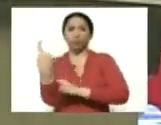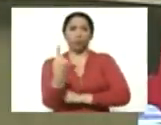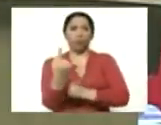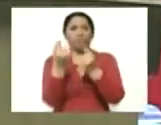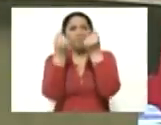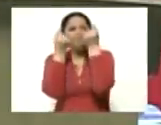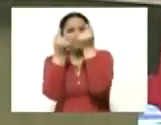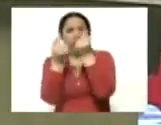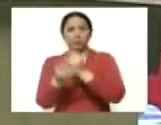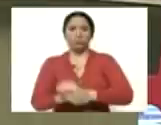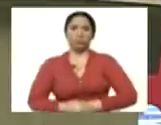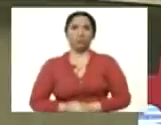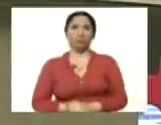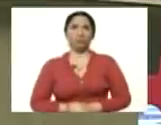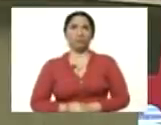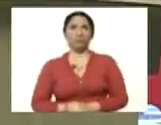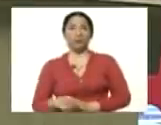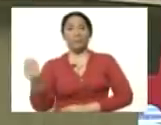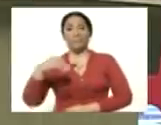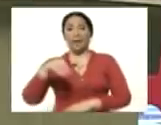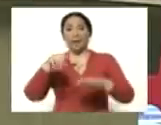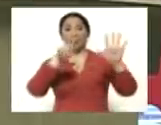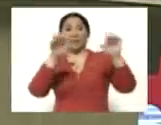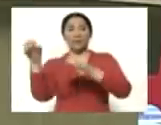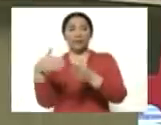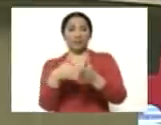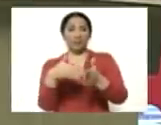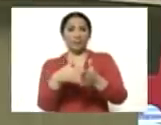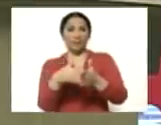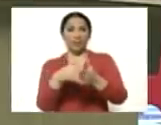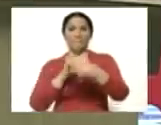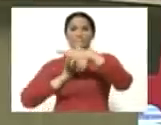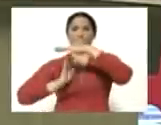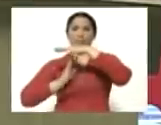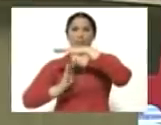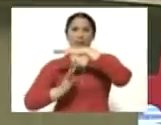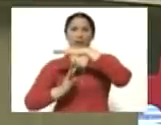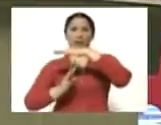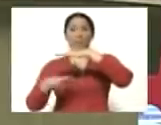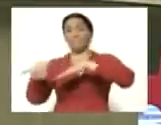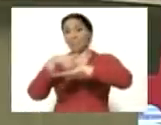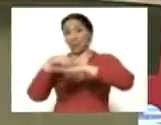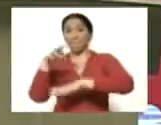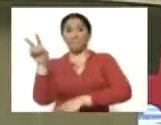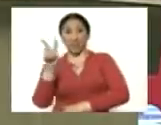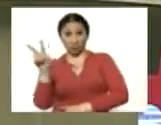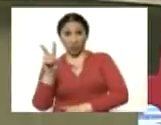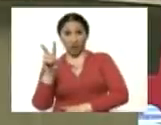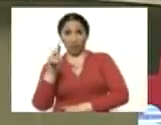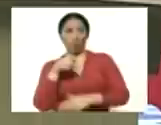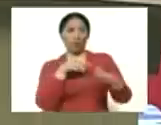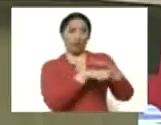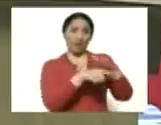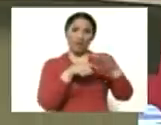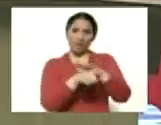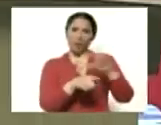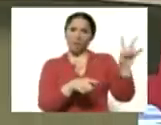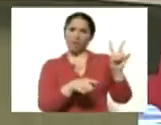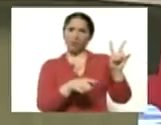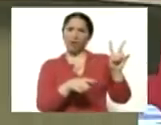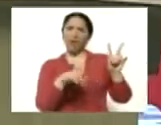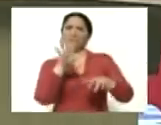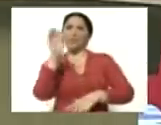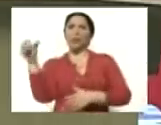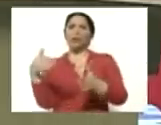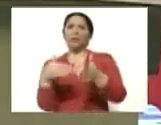uno de los más de 70.000 migrantes, venezolanos que han ingresado al país, entre los